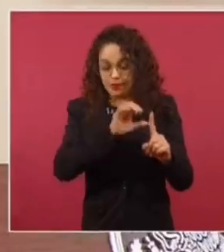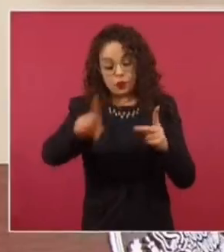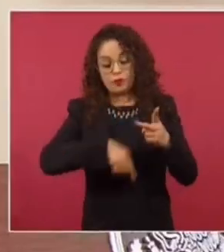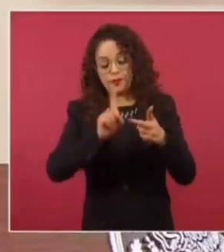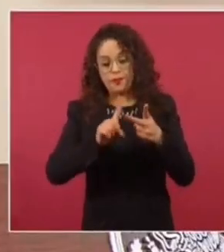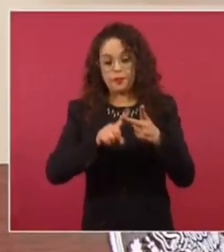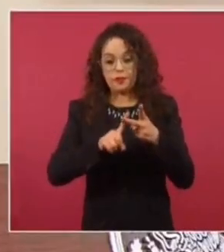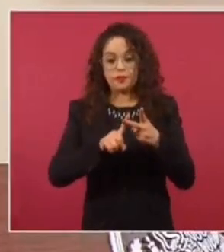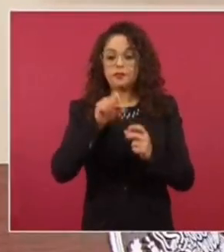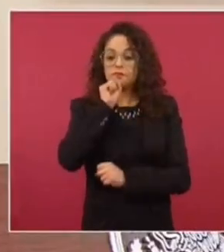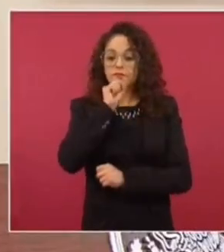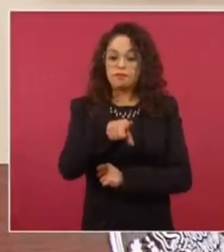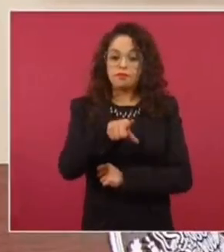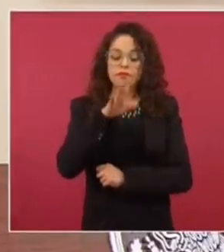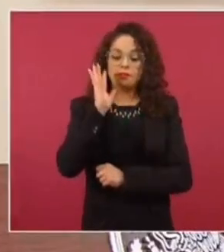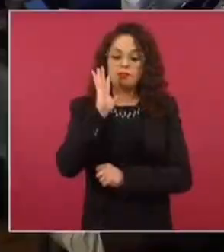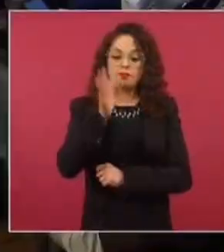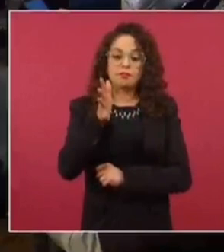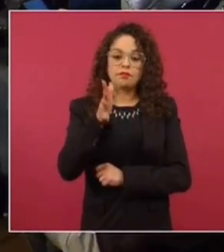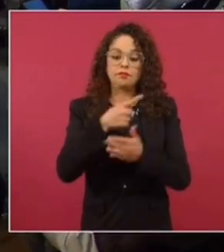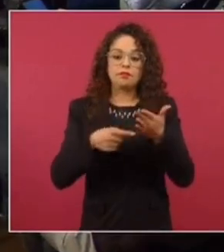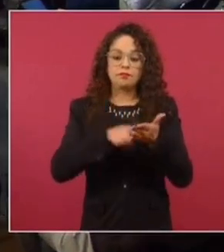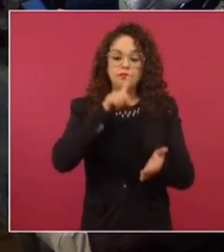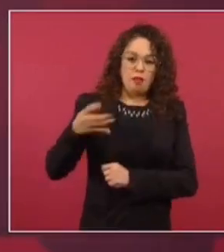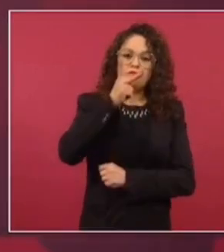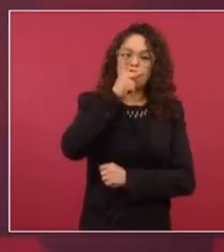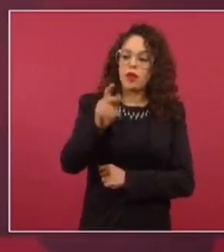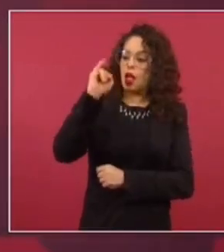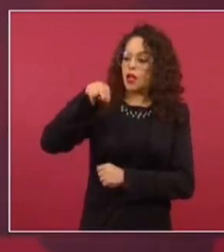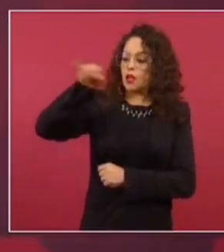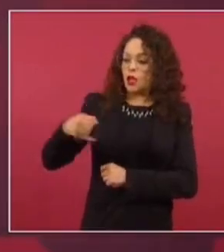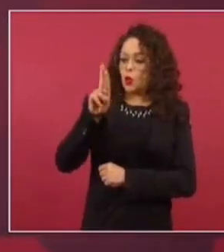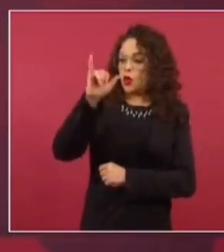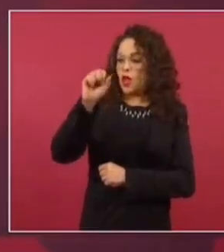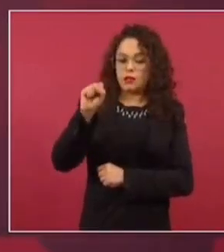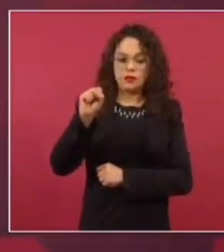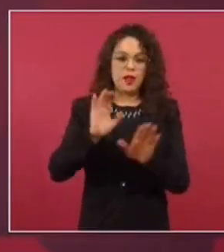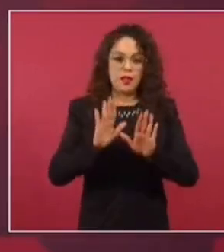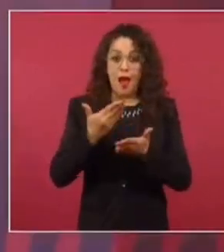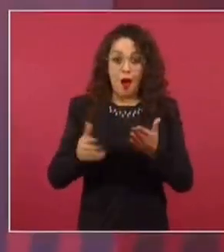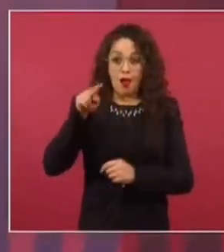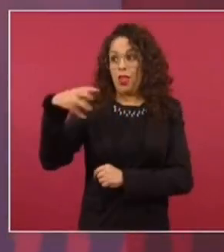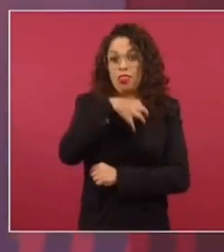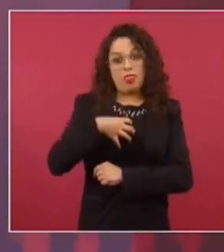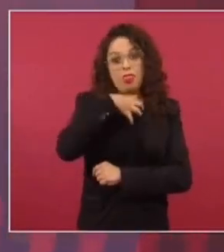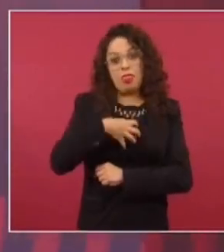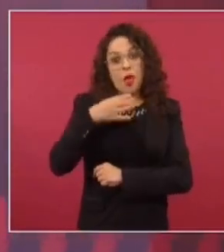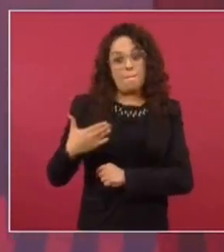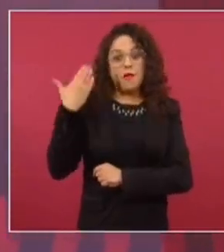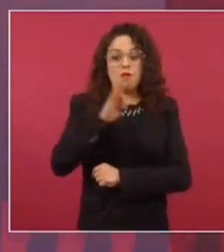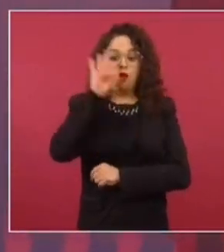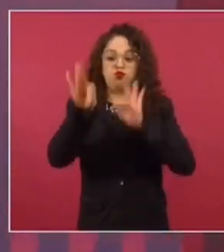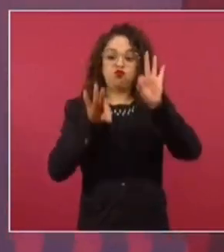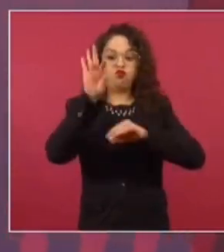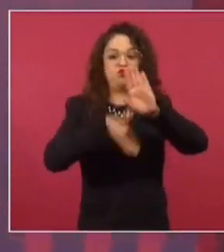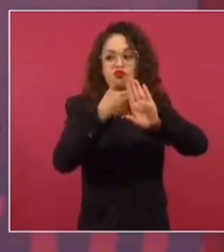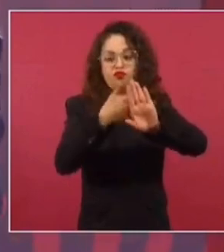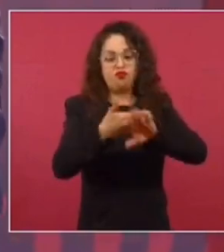ya también se suspendió, lo de injurias al presidente. Ahora se da angusto insultándome,